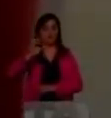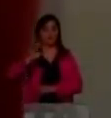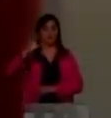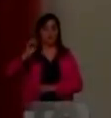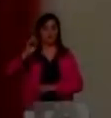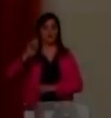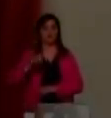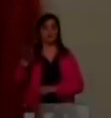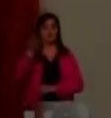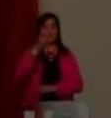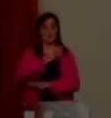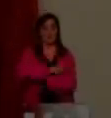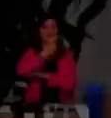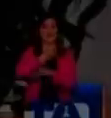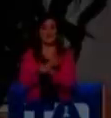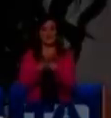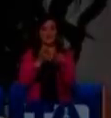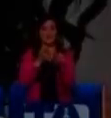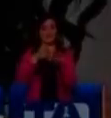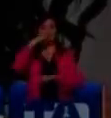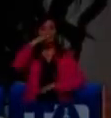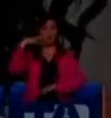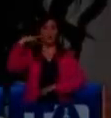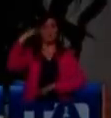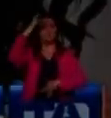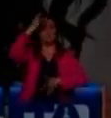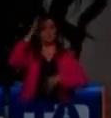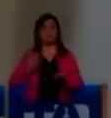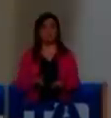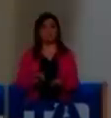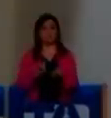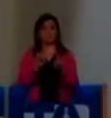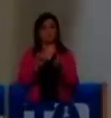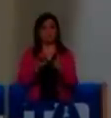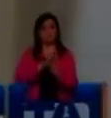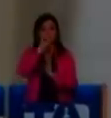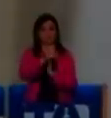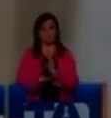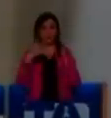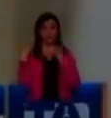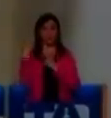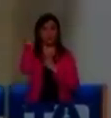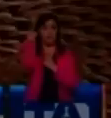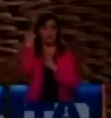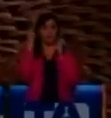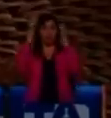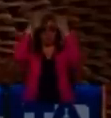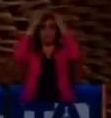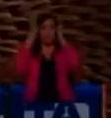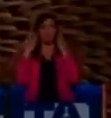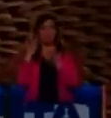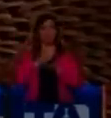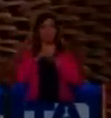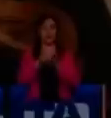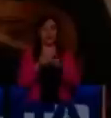096-900-000. Hagamos un día diferente para estos cientos de niños con cáncer y donemos pelucas y ayudemos a esta gente maravillosa